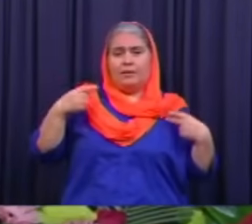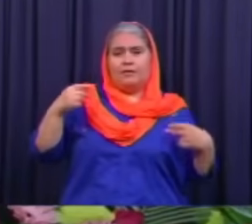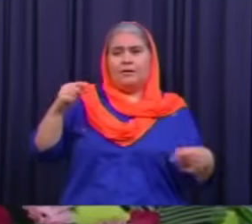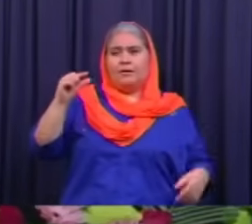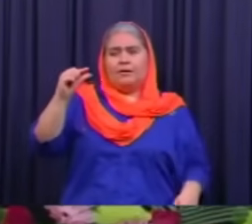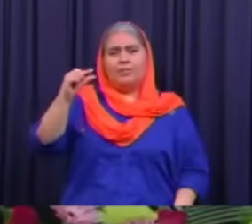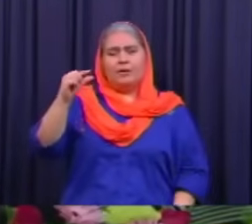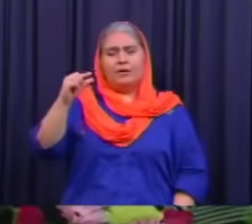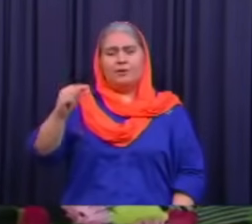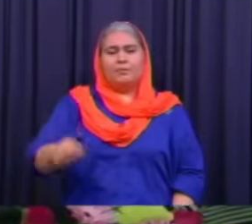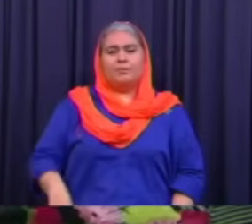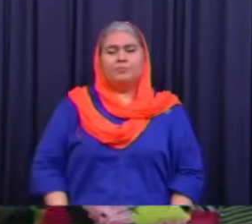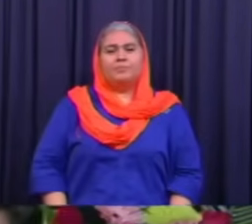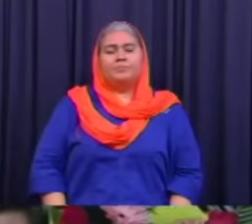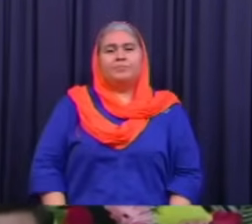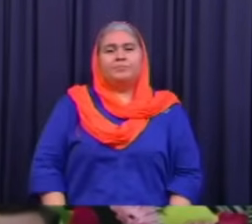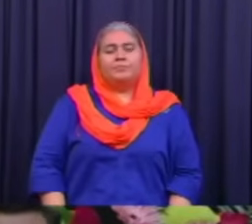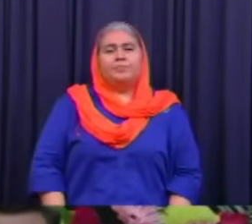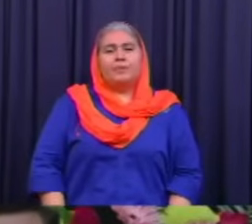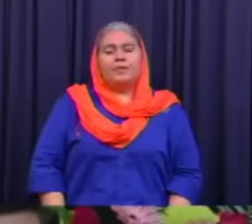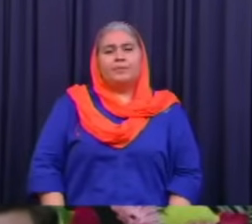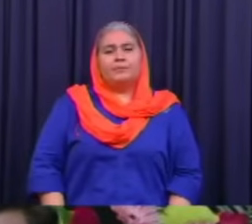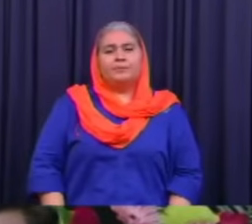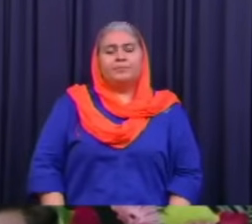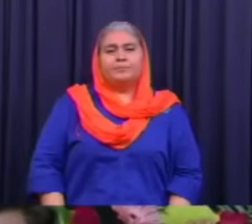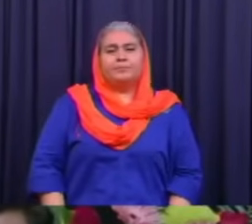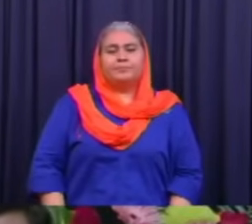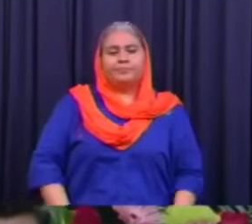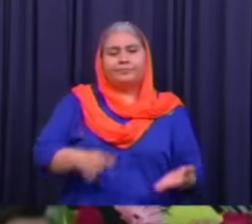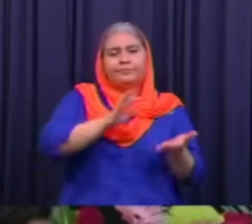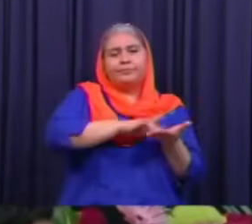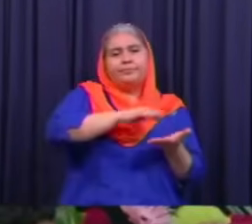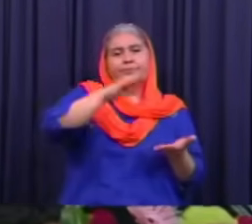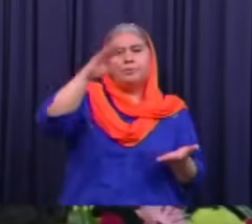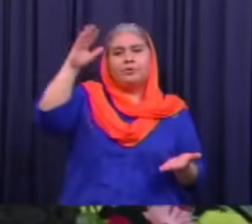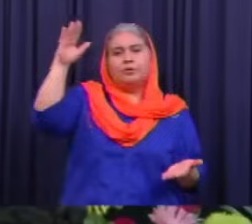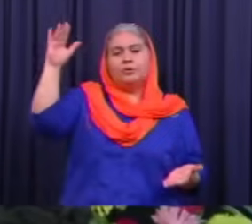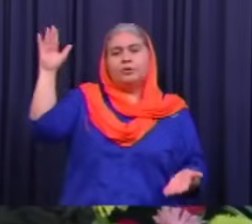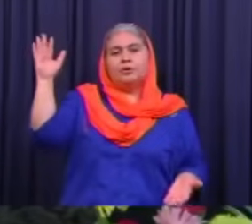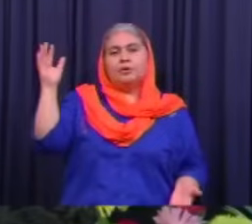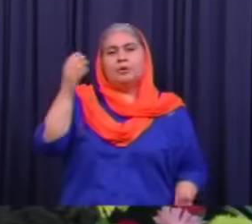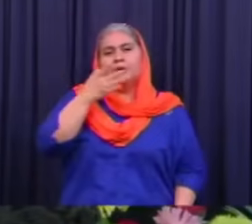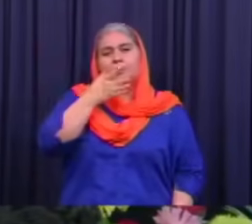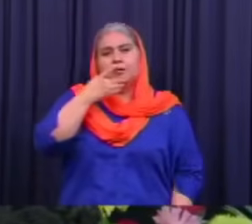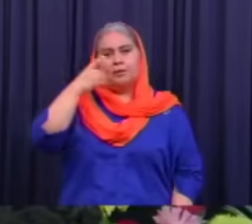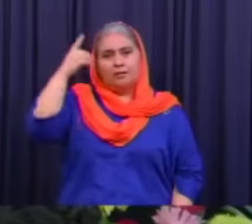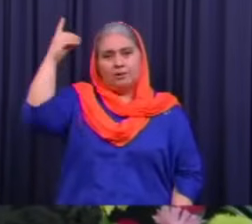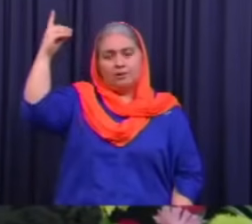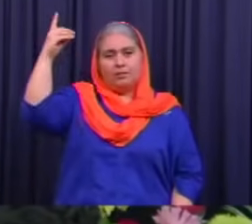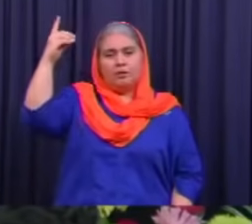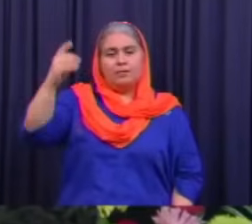tan preciosa Gloria a Dios Aquí Viene un joven también